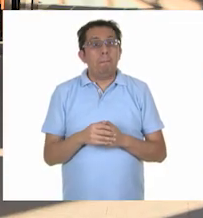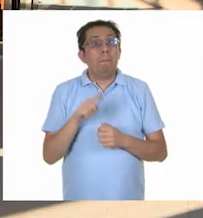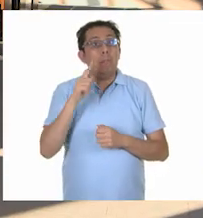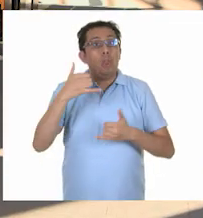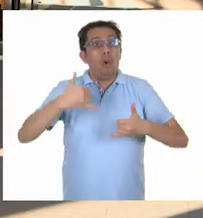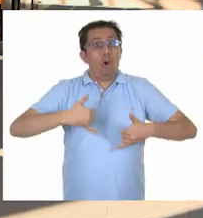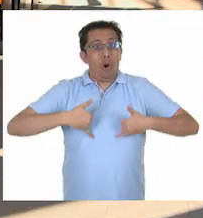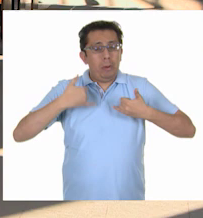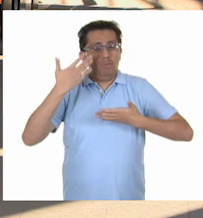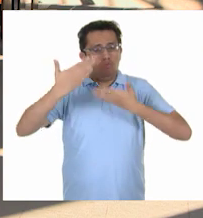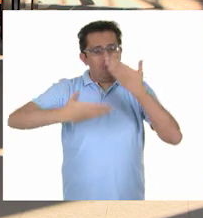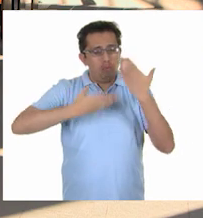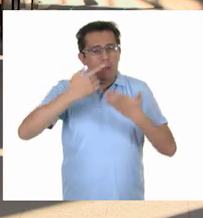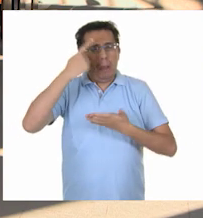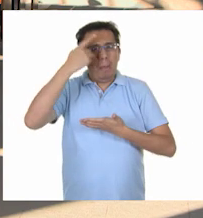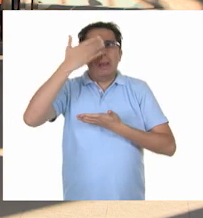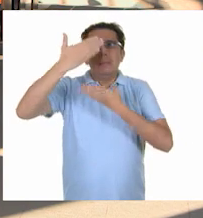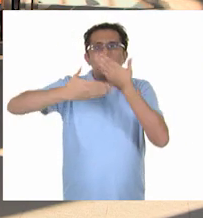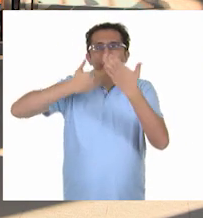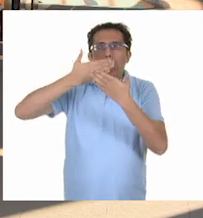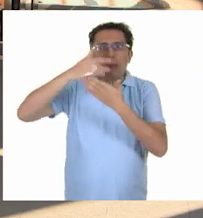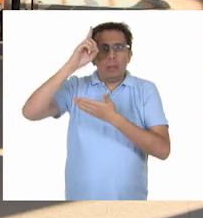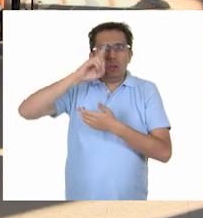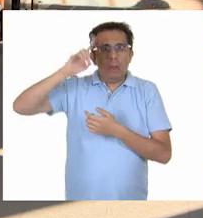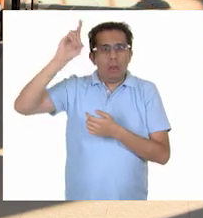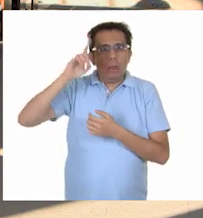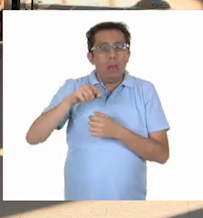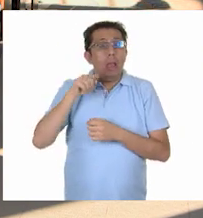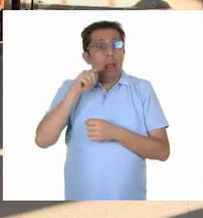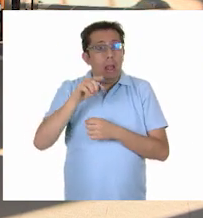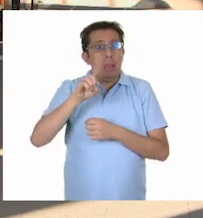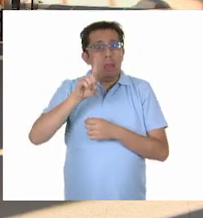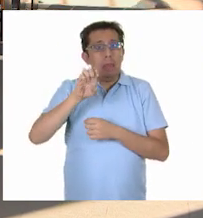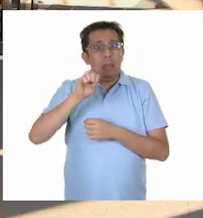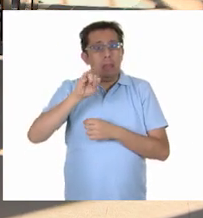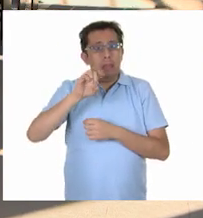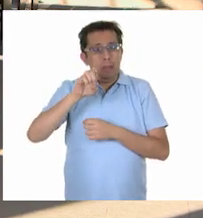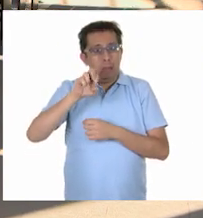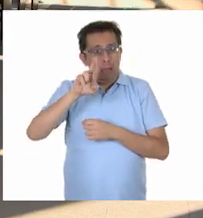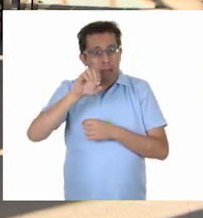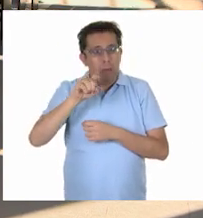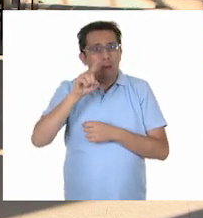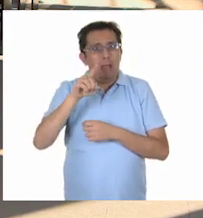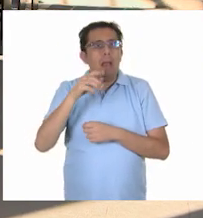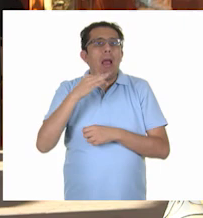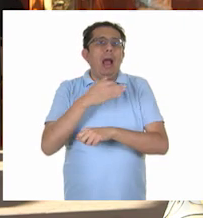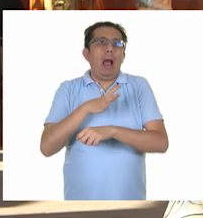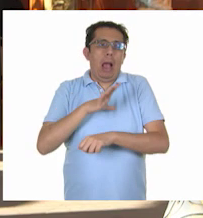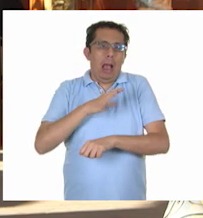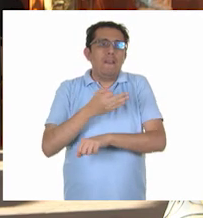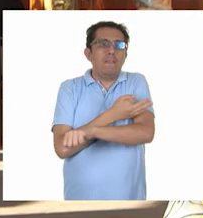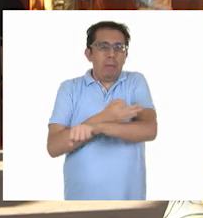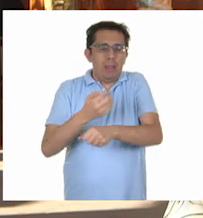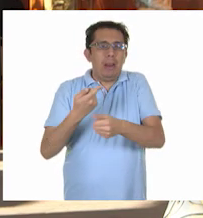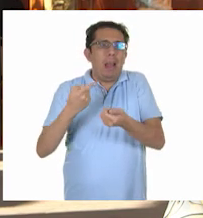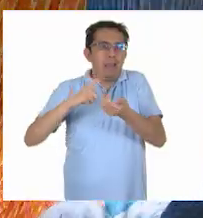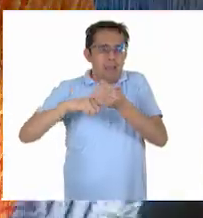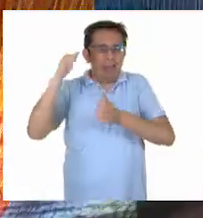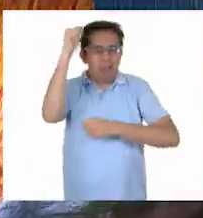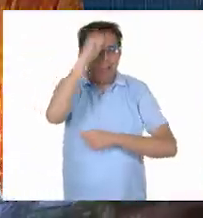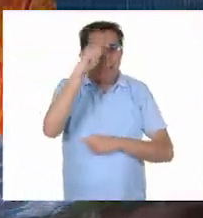donde los jóvenes se preparan para servir al Señor. Desiderio, con familiares en el clero y más adelante con 2 de sus